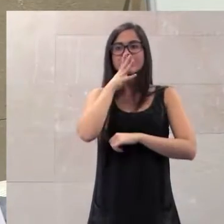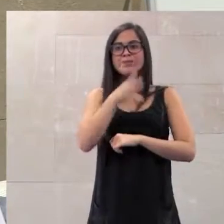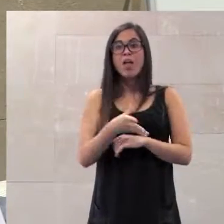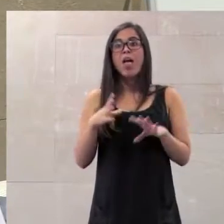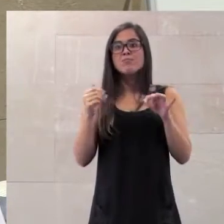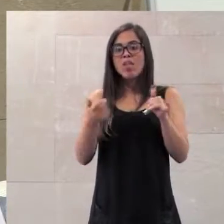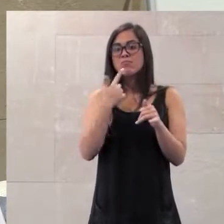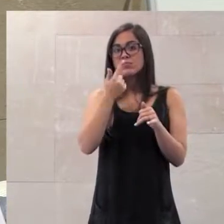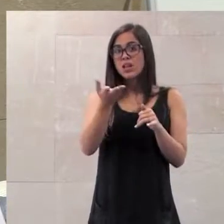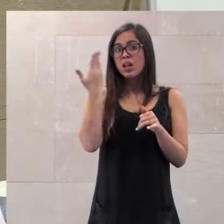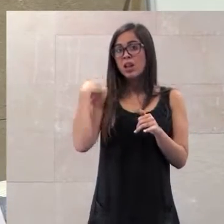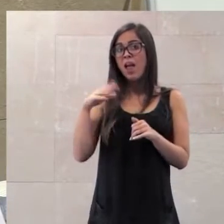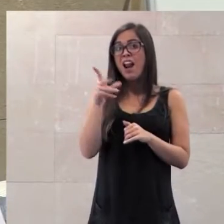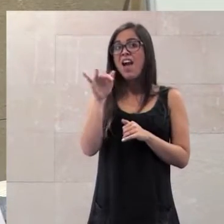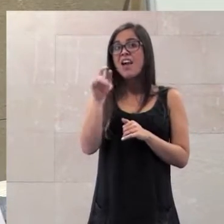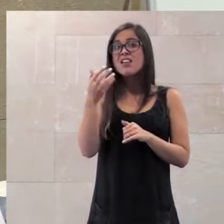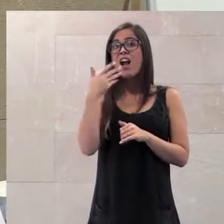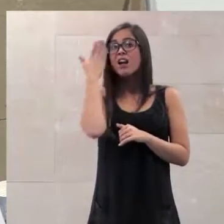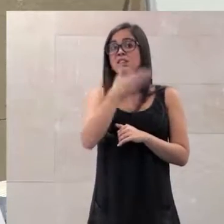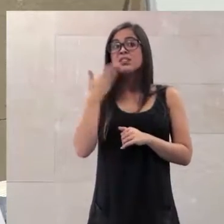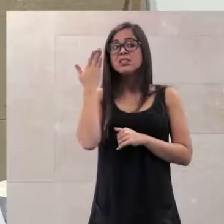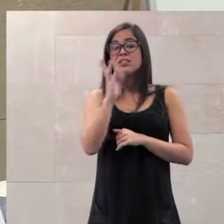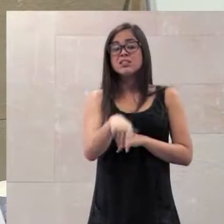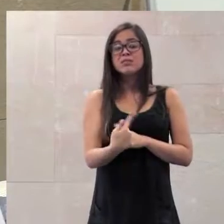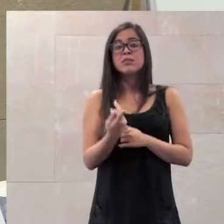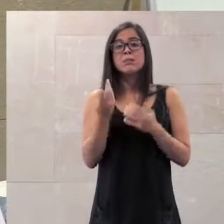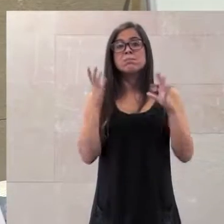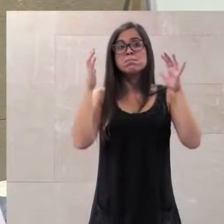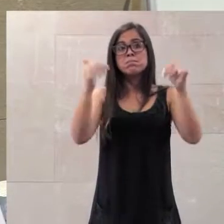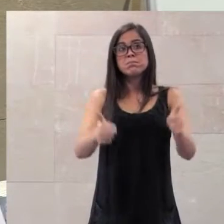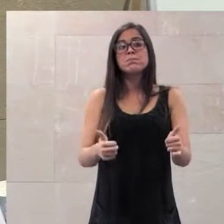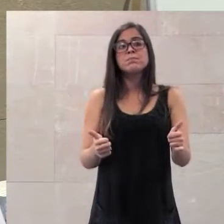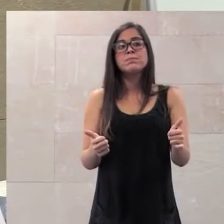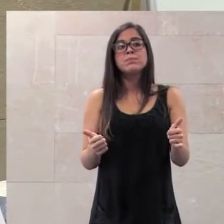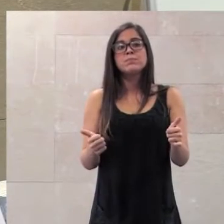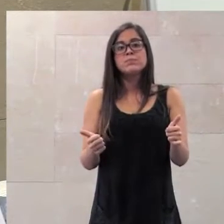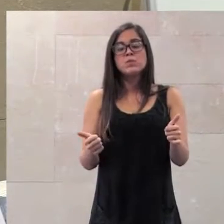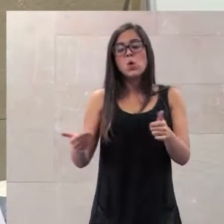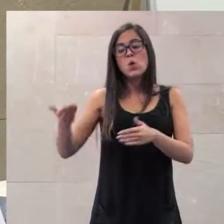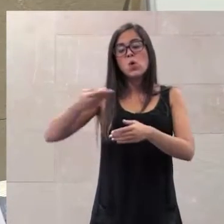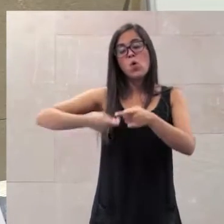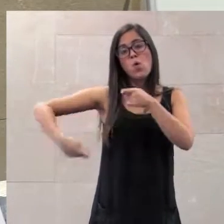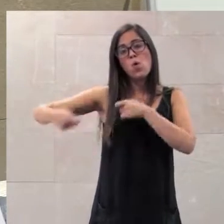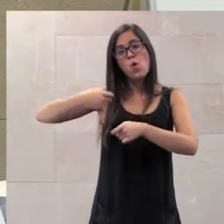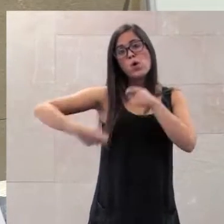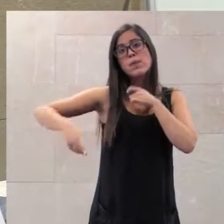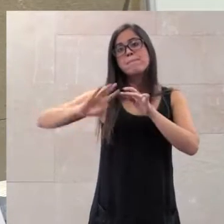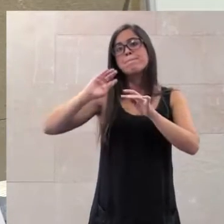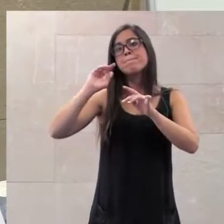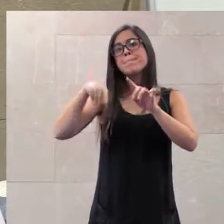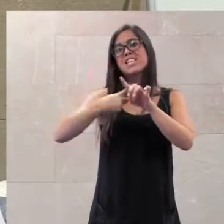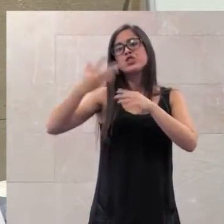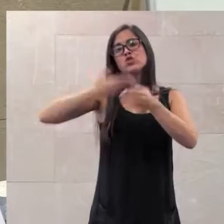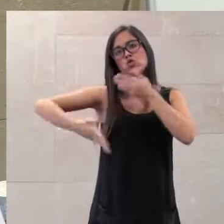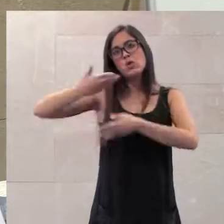al inicio, pues también la IA Escola nace en coordinación y en estrecha colaboración